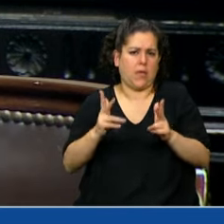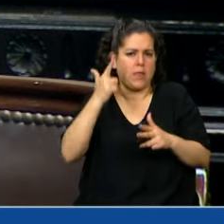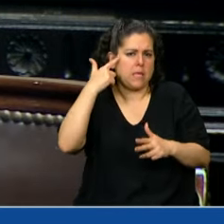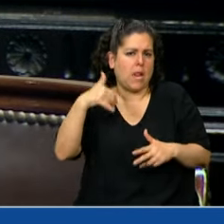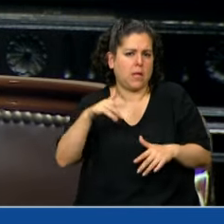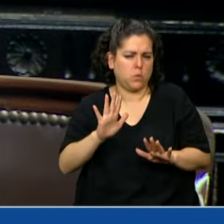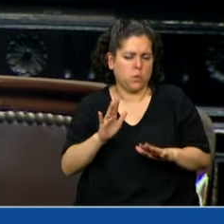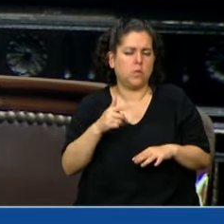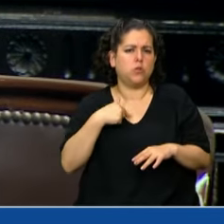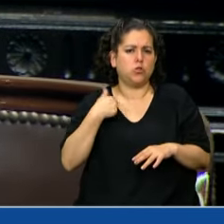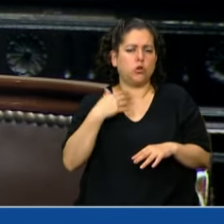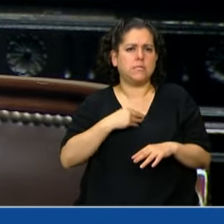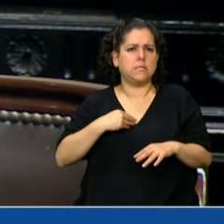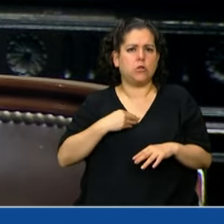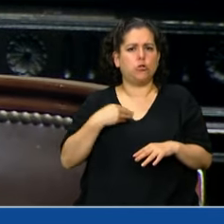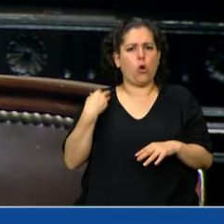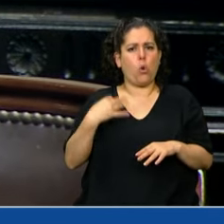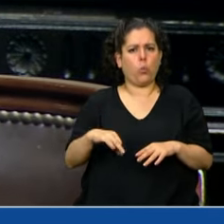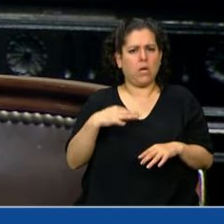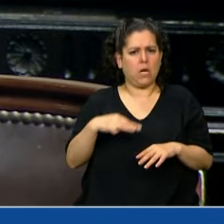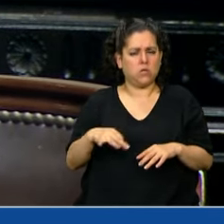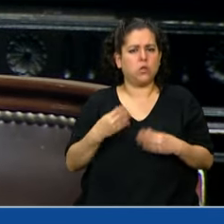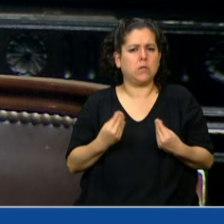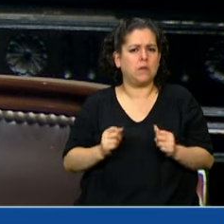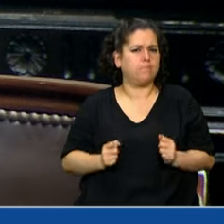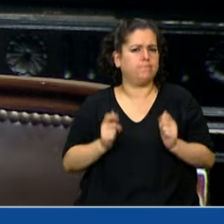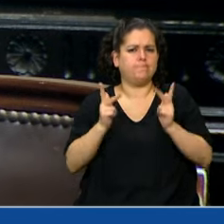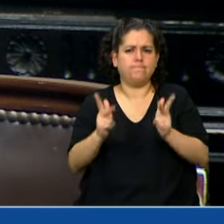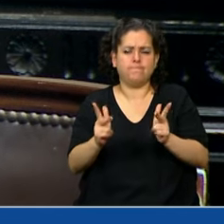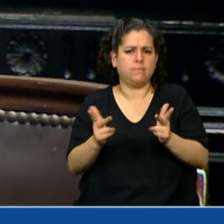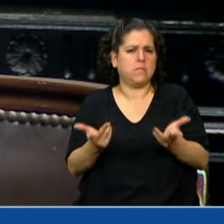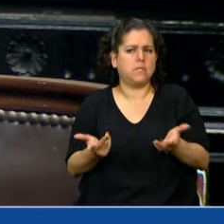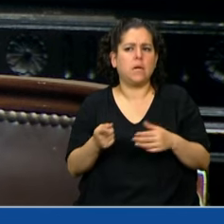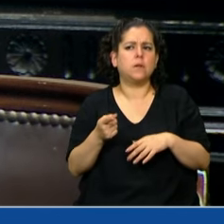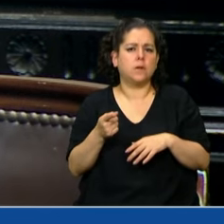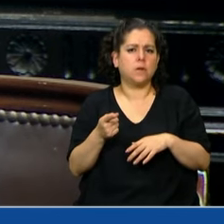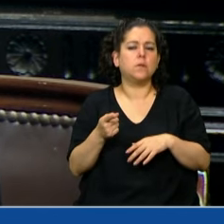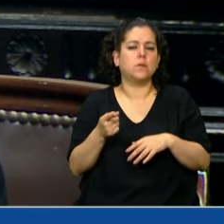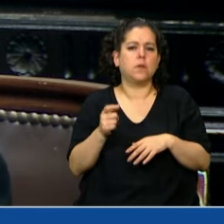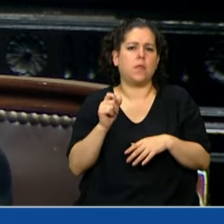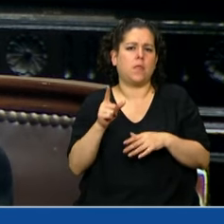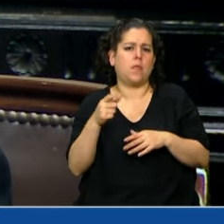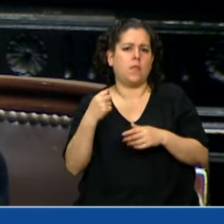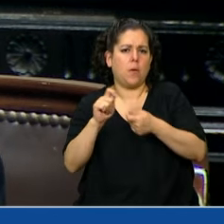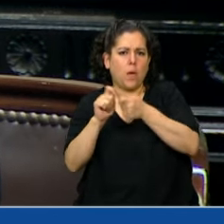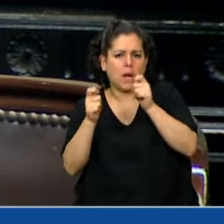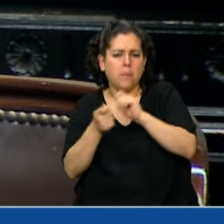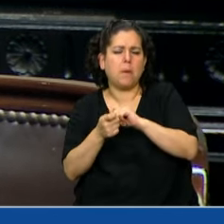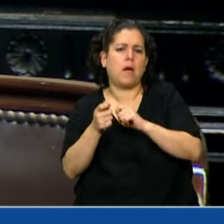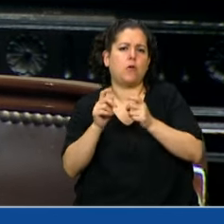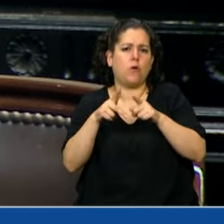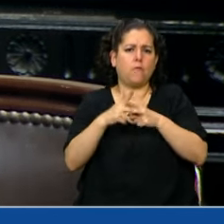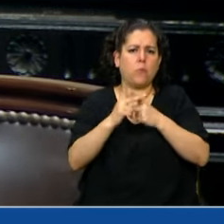obligación y siento la obligación de expresar reparos de fondo y de